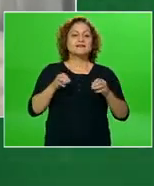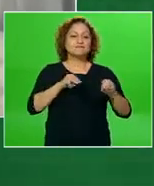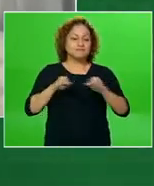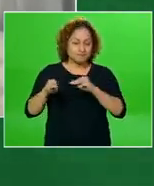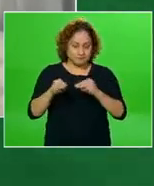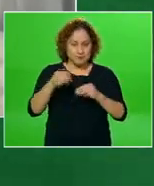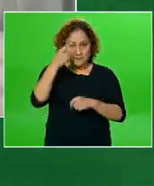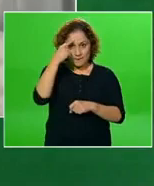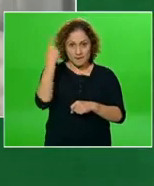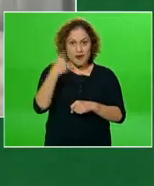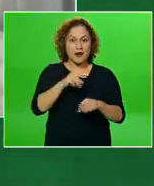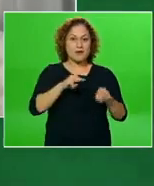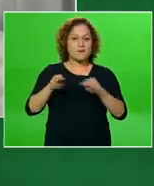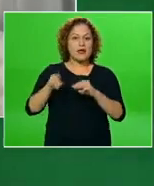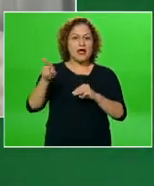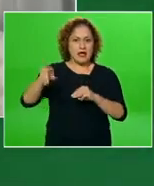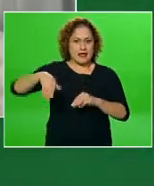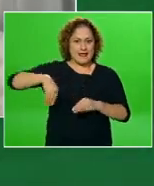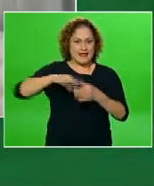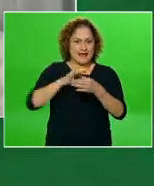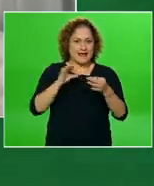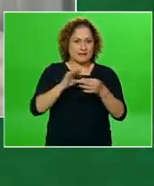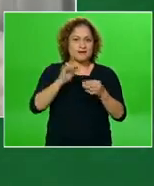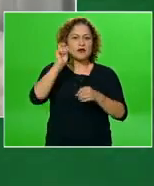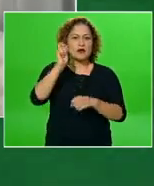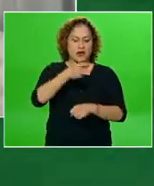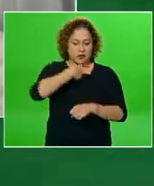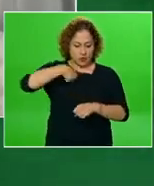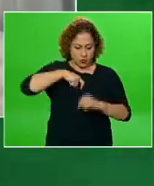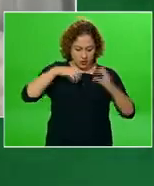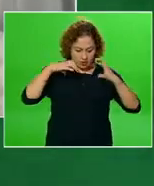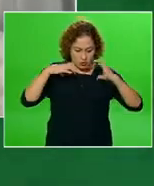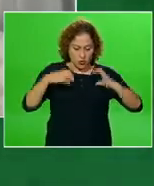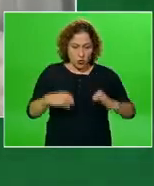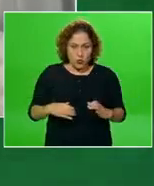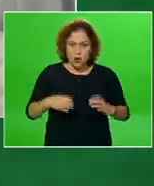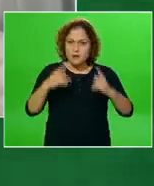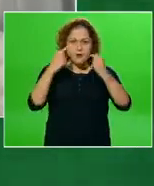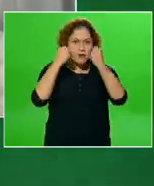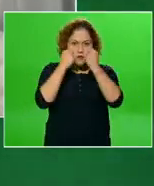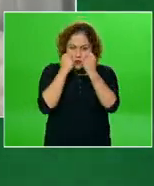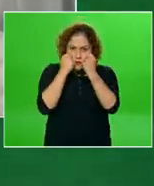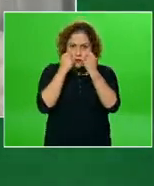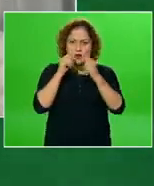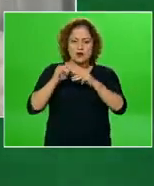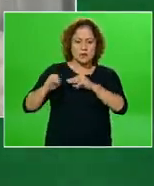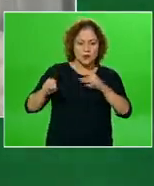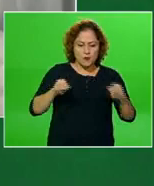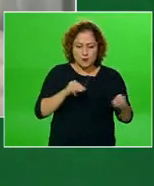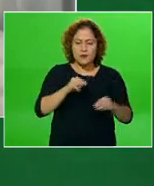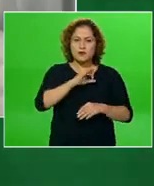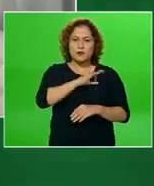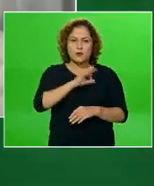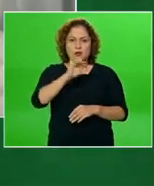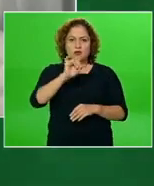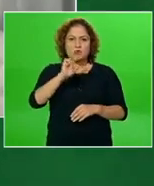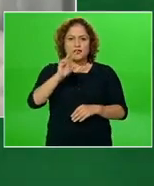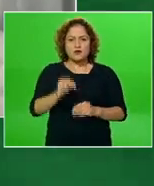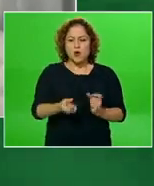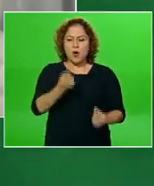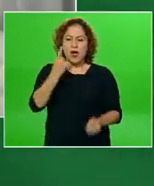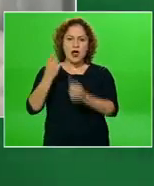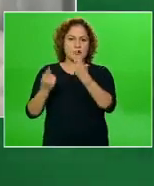nuestra condición física si tenemos alguna limitante de la movilidad o no nuestra casa sea grande o sea